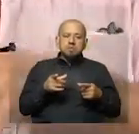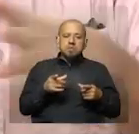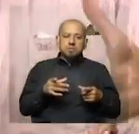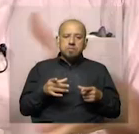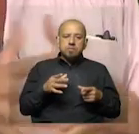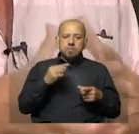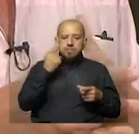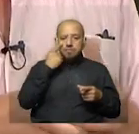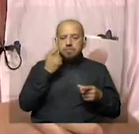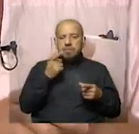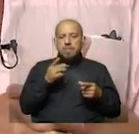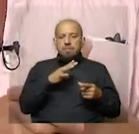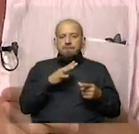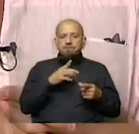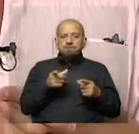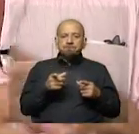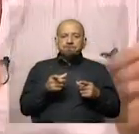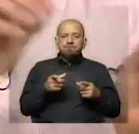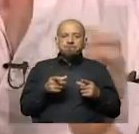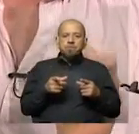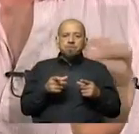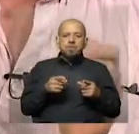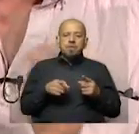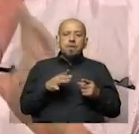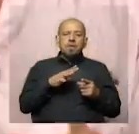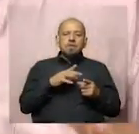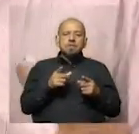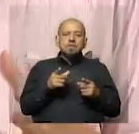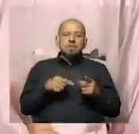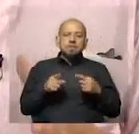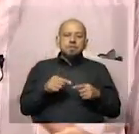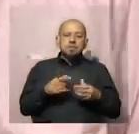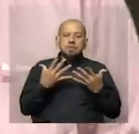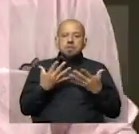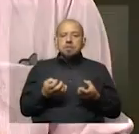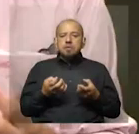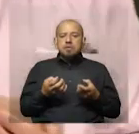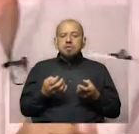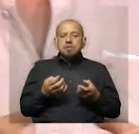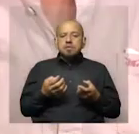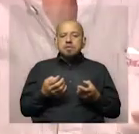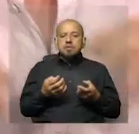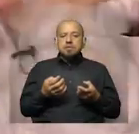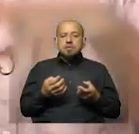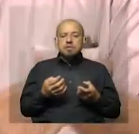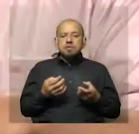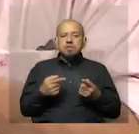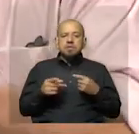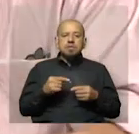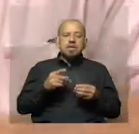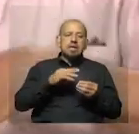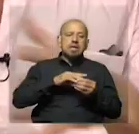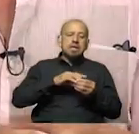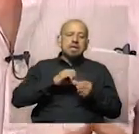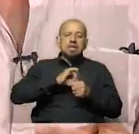hemos visto, digamos, alguna incidencia ya en lo que es hortalizas secas, hortalizas de hoja. Uh-huh. La oferta de lechuga,